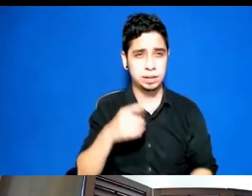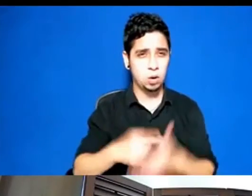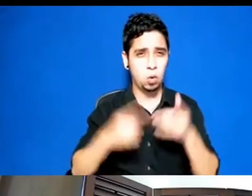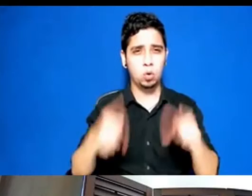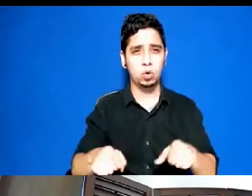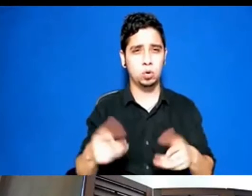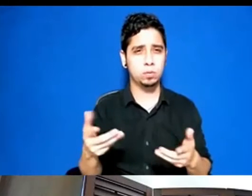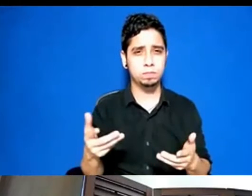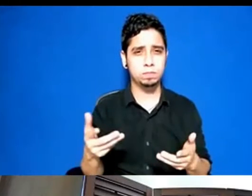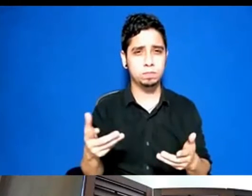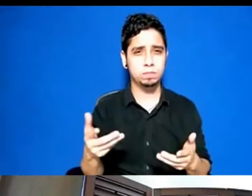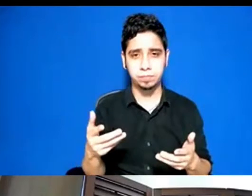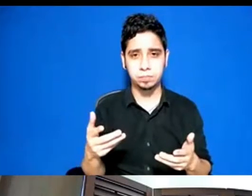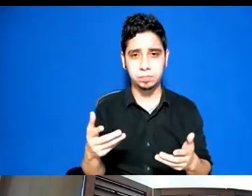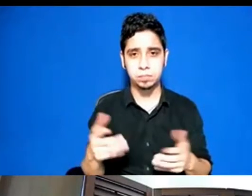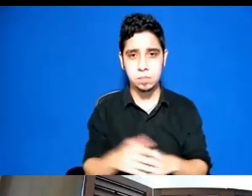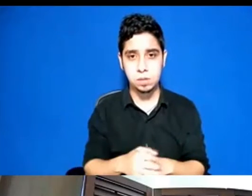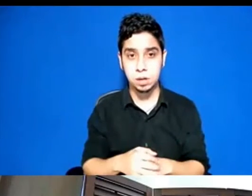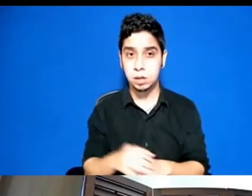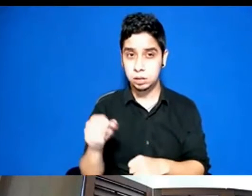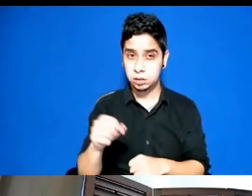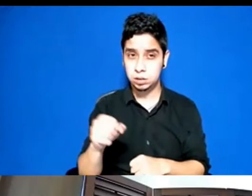Exacto. ¿Qué ocurrió? Se perdieron muchos nidos.